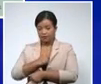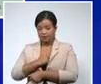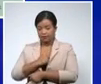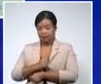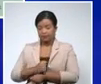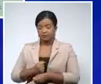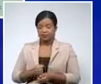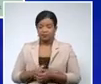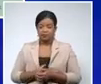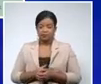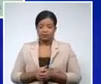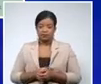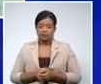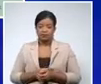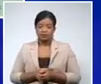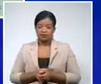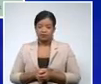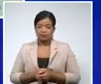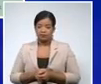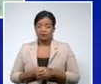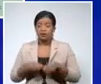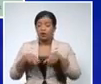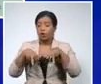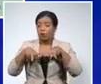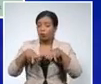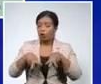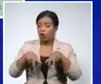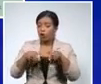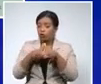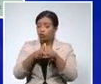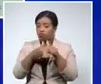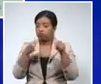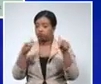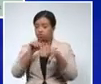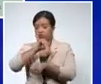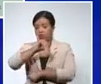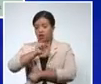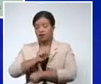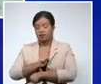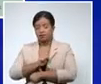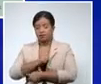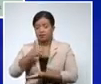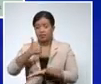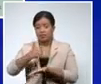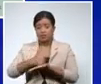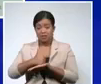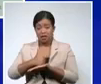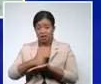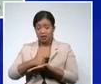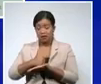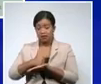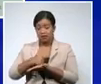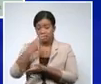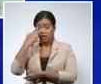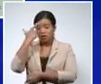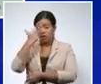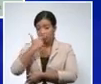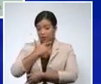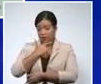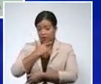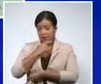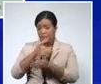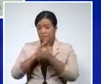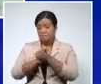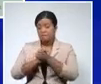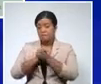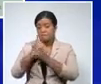anterior. Morón con el mayor número, 6, Ciego de Ávila, municipio cabecera, y Majagua con 3